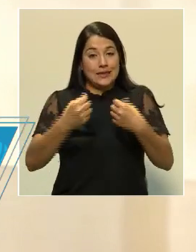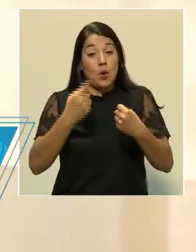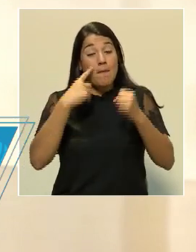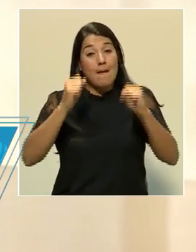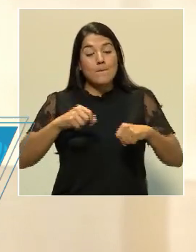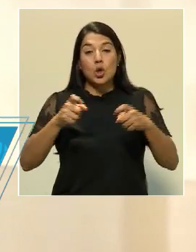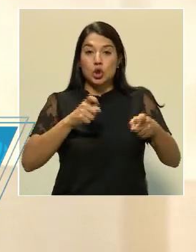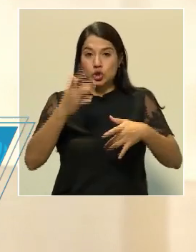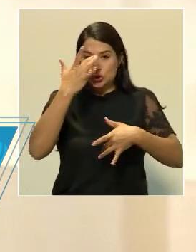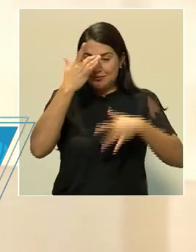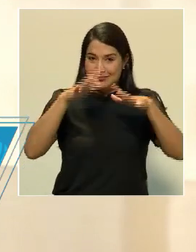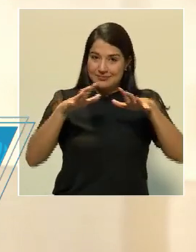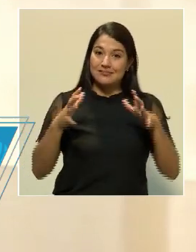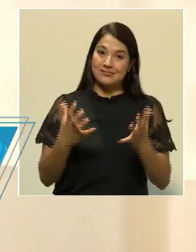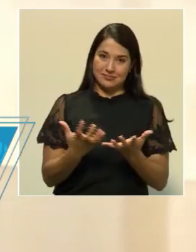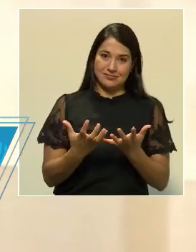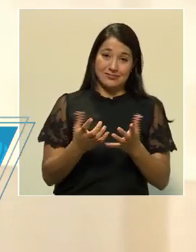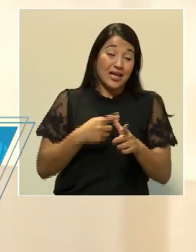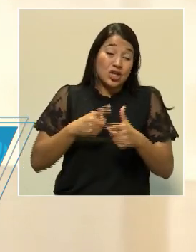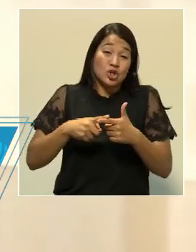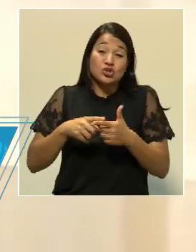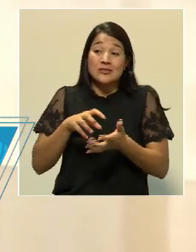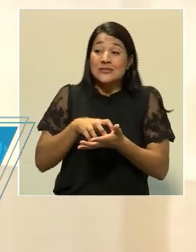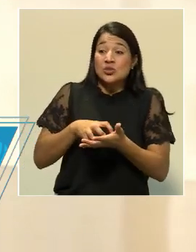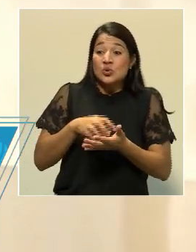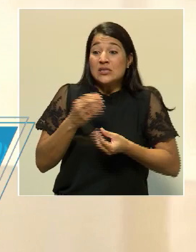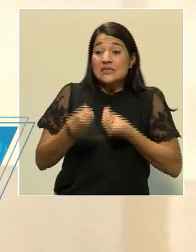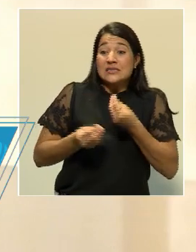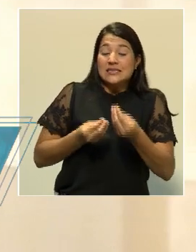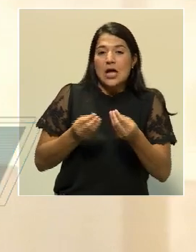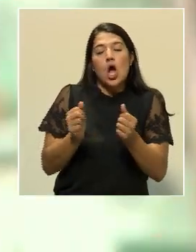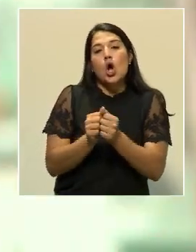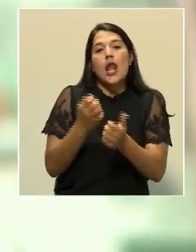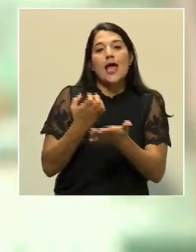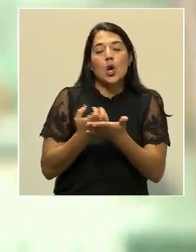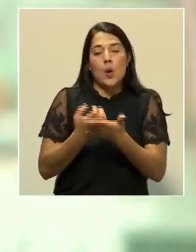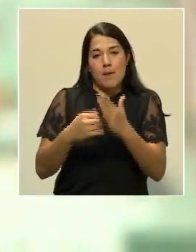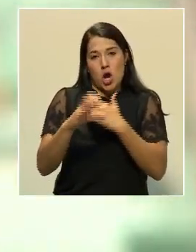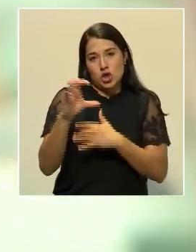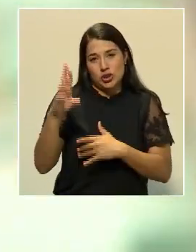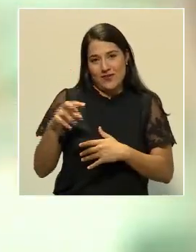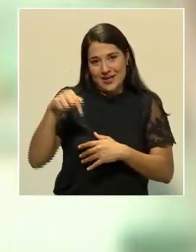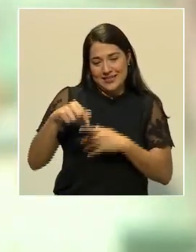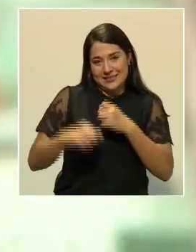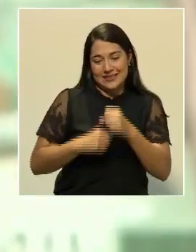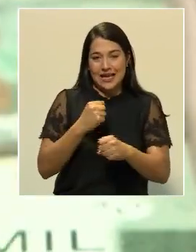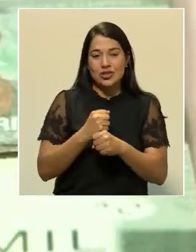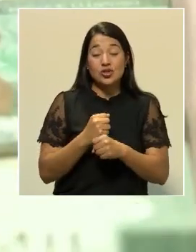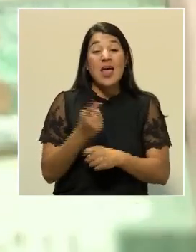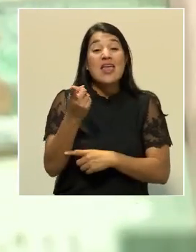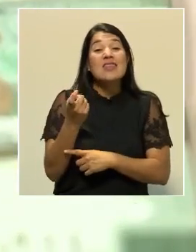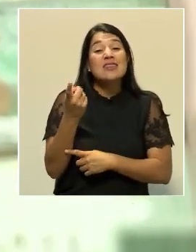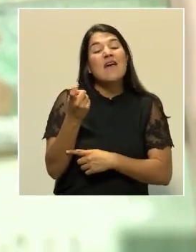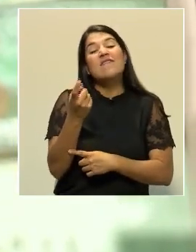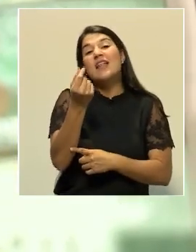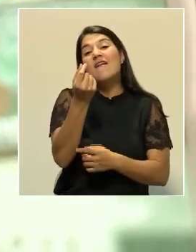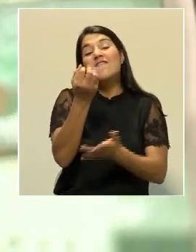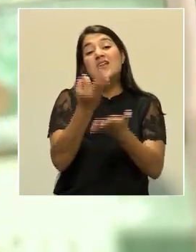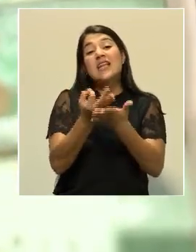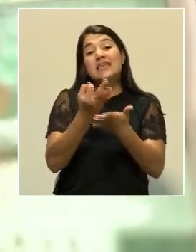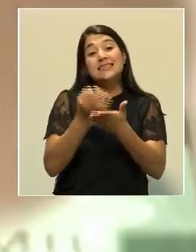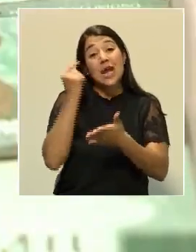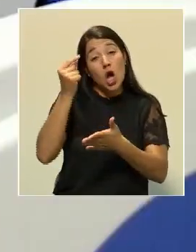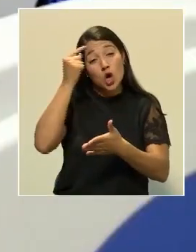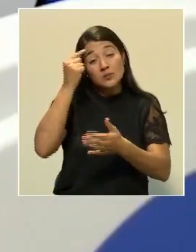pandemia, pues entonces tendremos también incertidumbre sobre el rumbo de la actividad económica. Se estima que el déficit financiero del gobierno cierre el